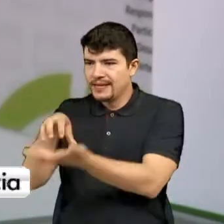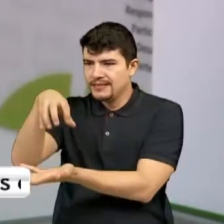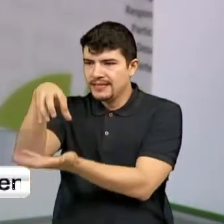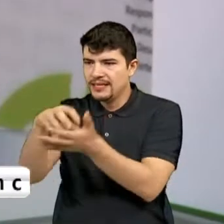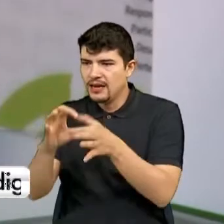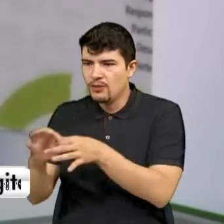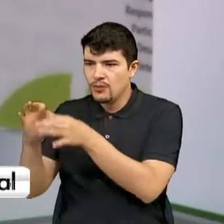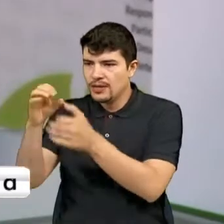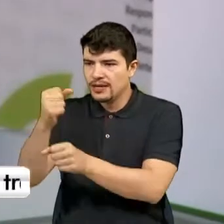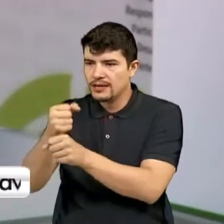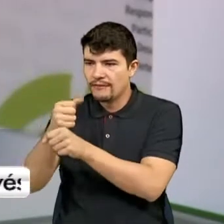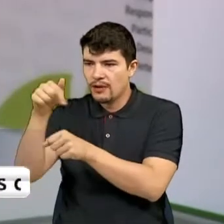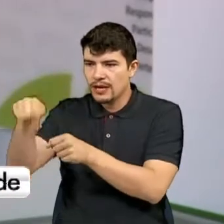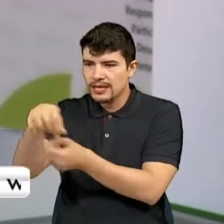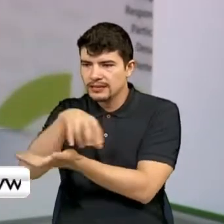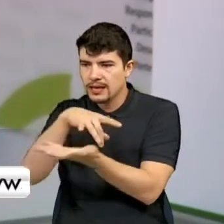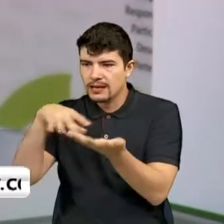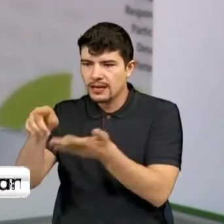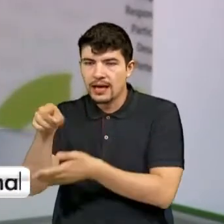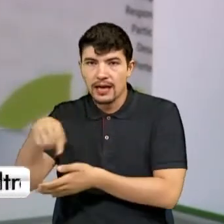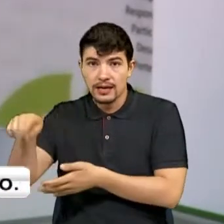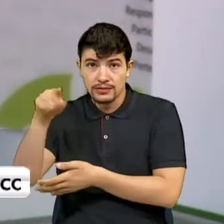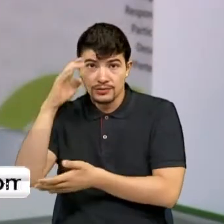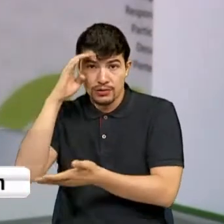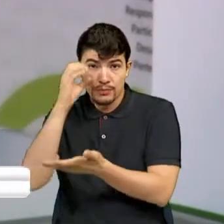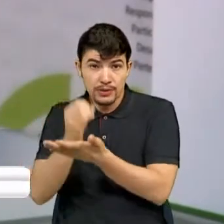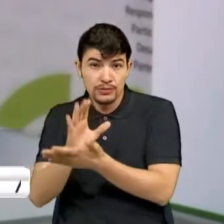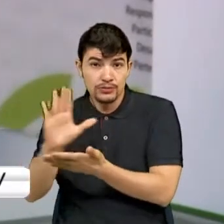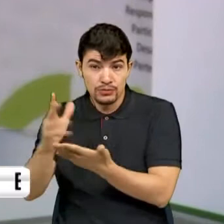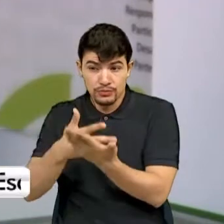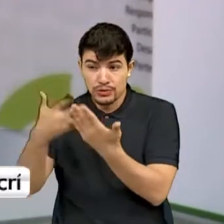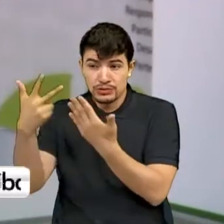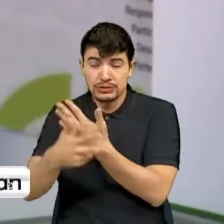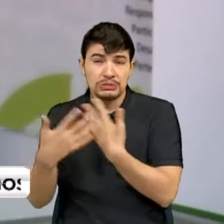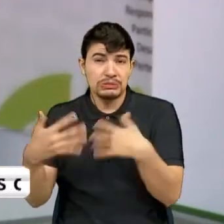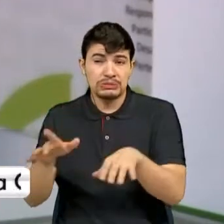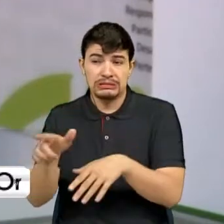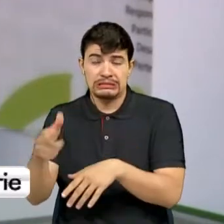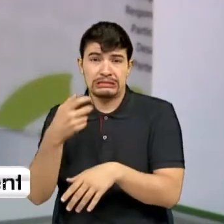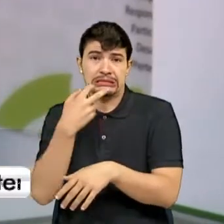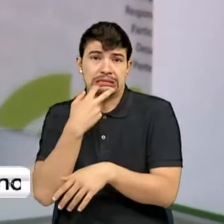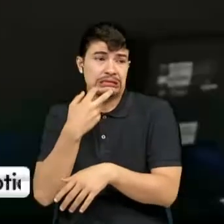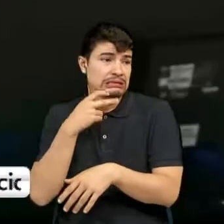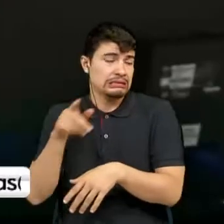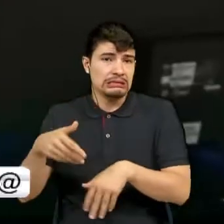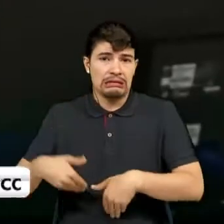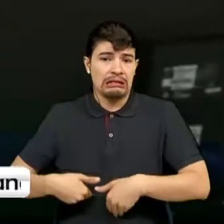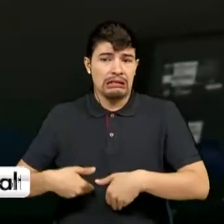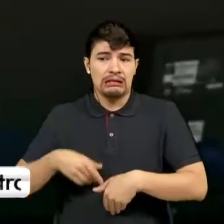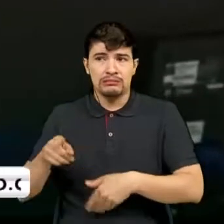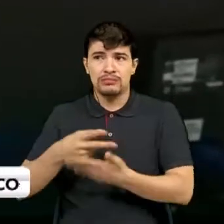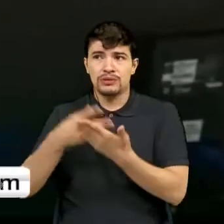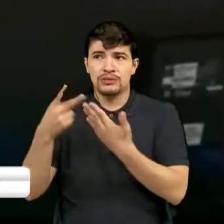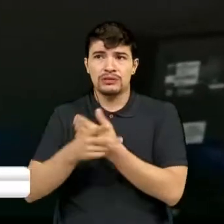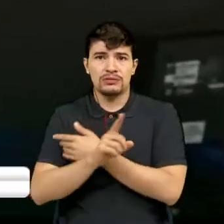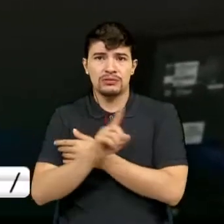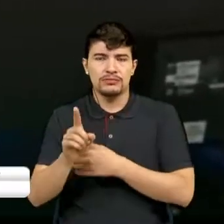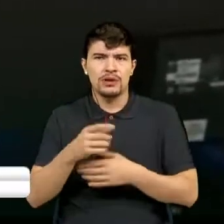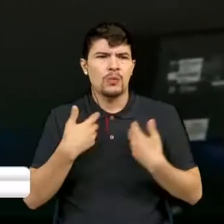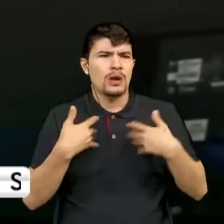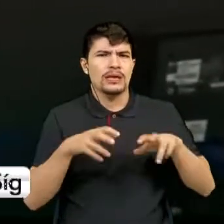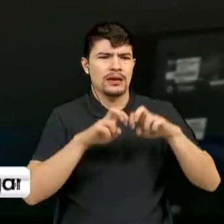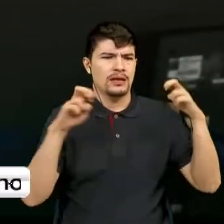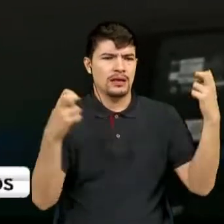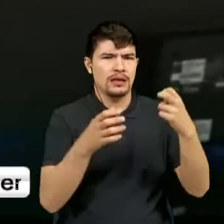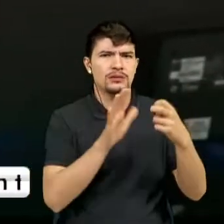de Trabajadores en Santander, quienes calificaron este proyecto como una burla. Cualquier avance en el Congreso de la República